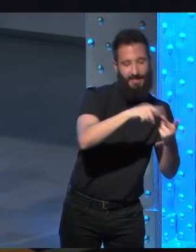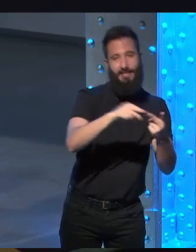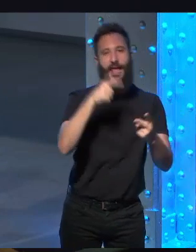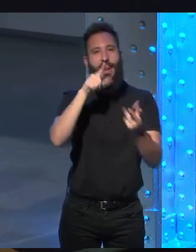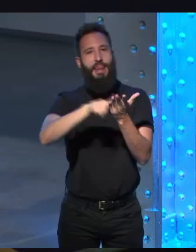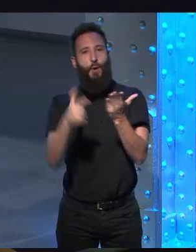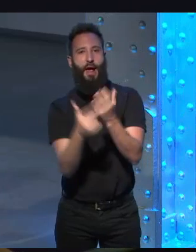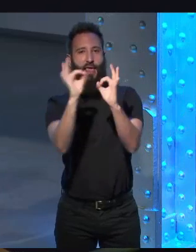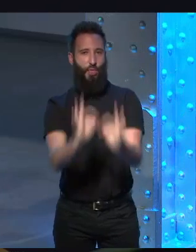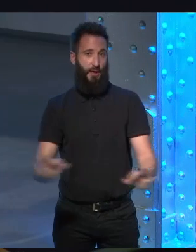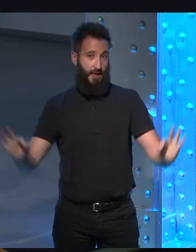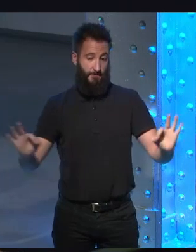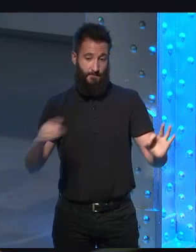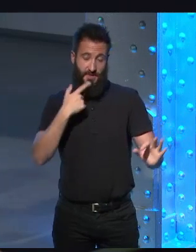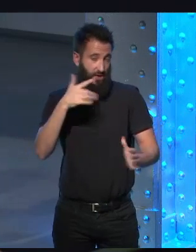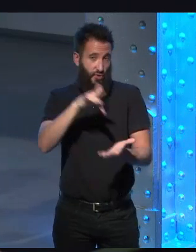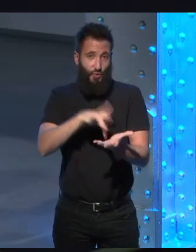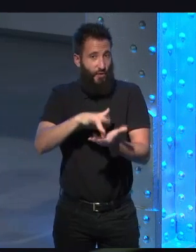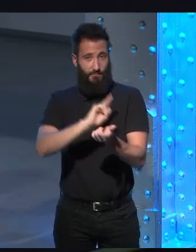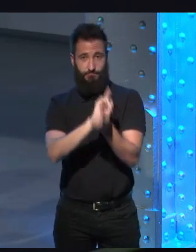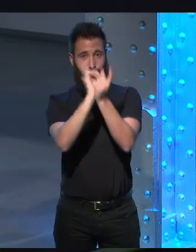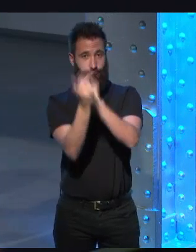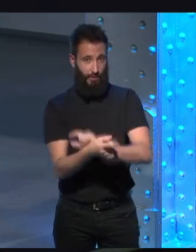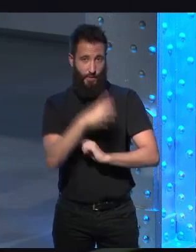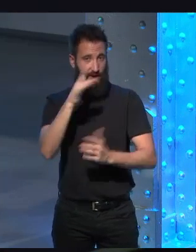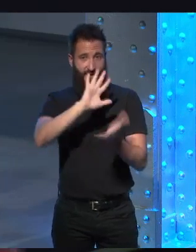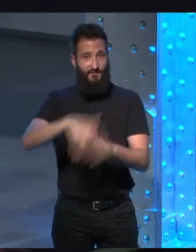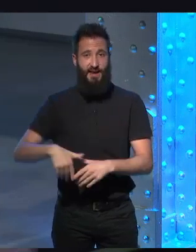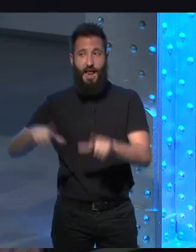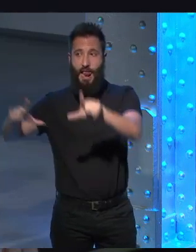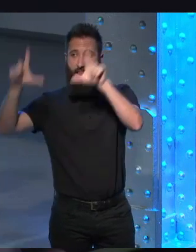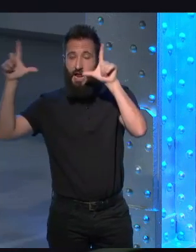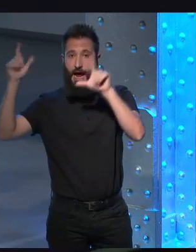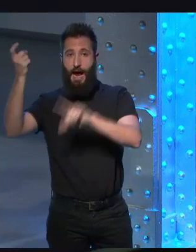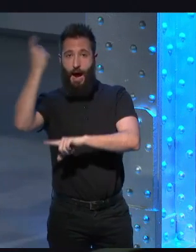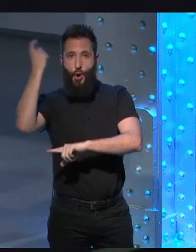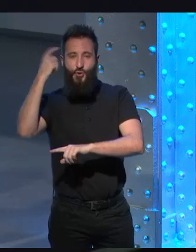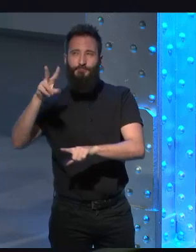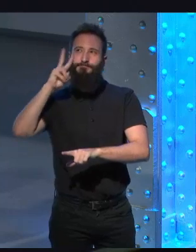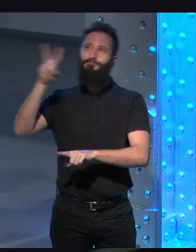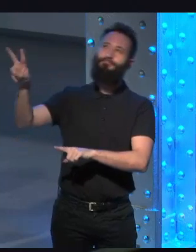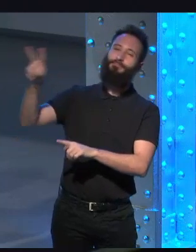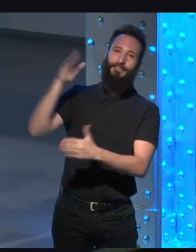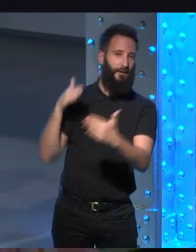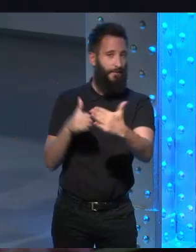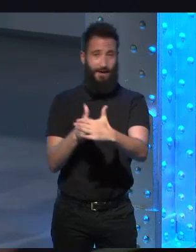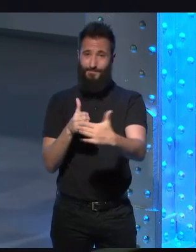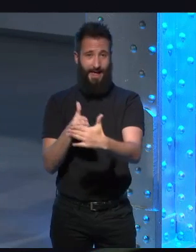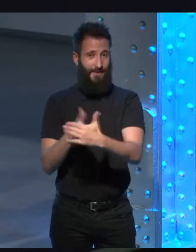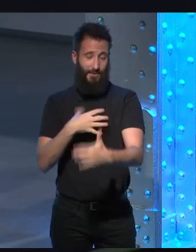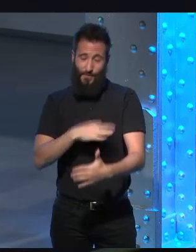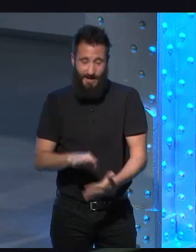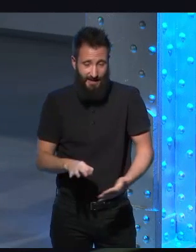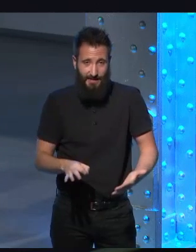Eso lo hemos cambiado porque al final es una barrera para que lo pongan en las aulas, y a nosotros nos interesa que esto llegue cuanto más gente mejor,